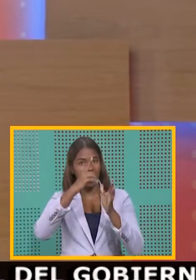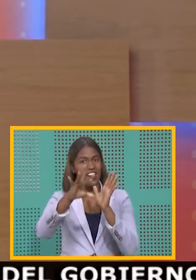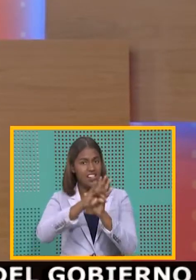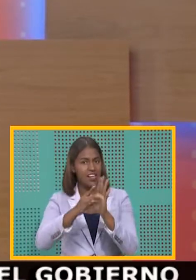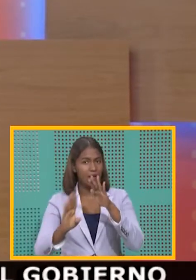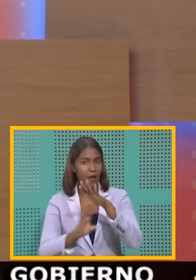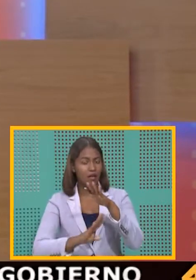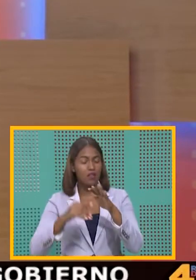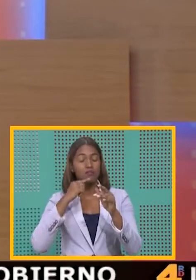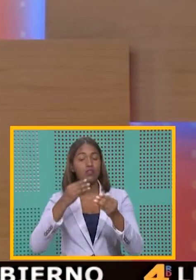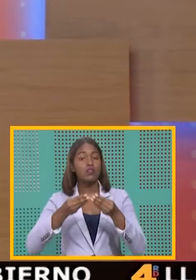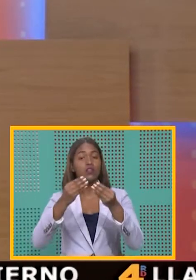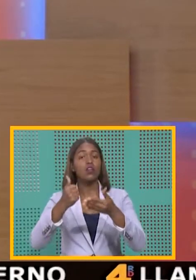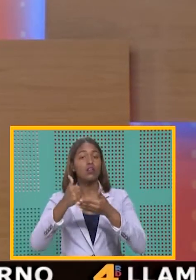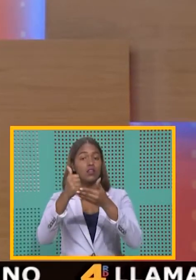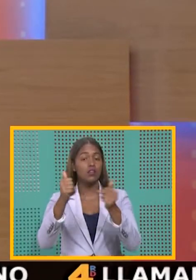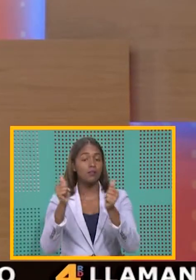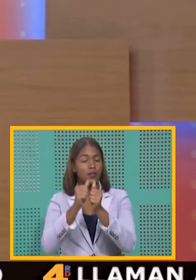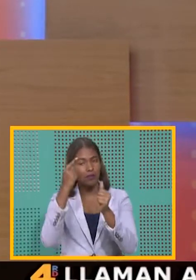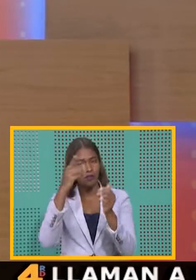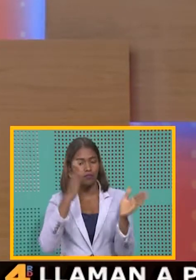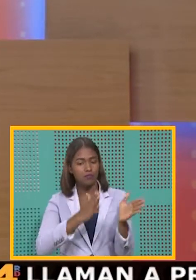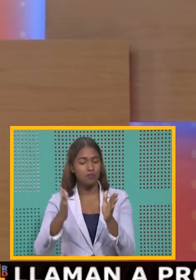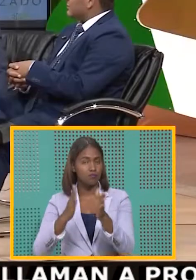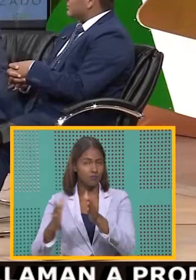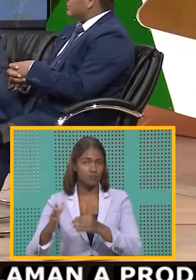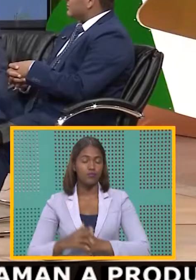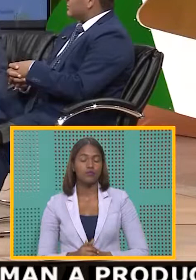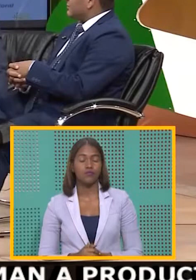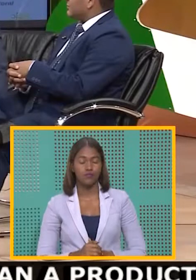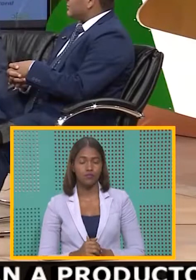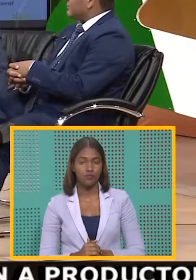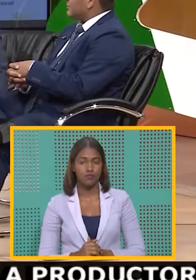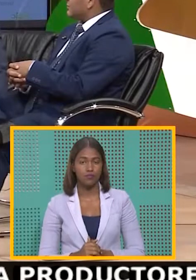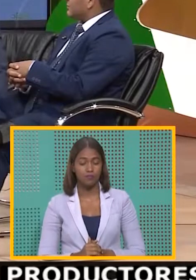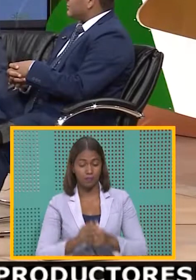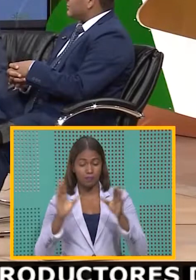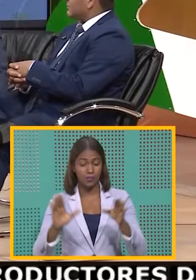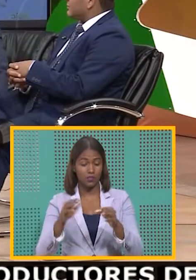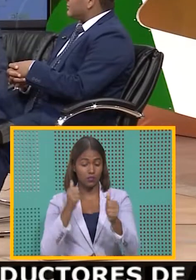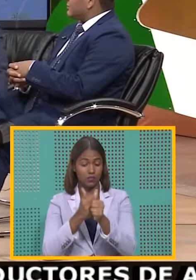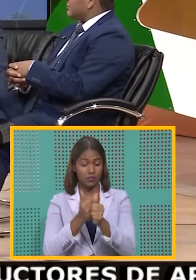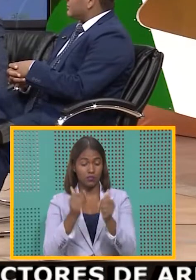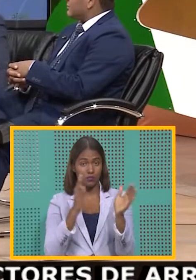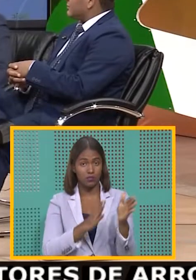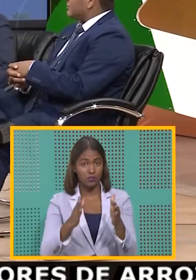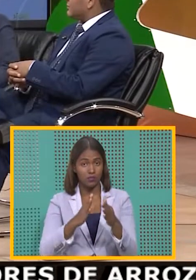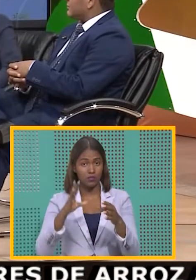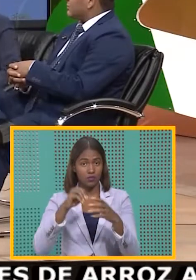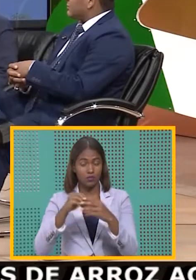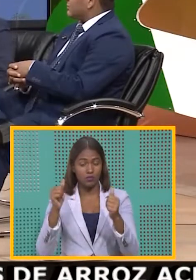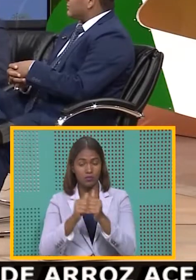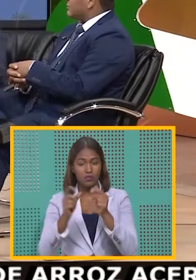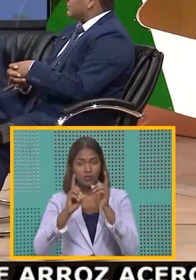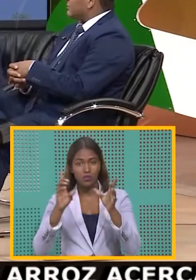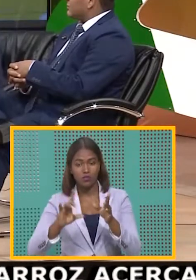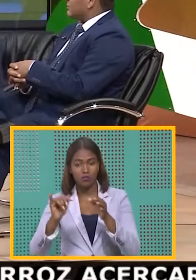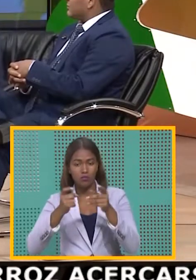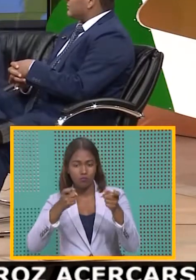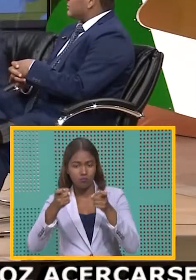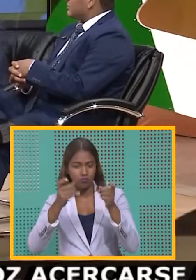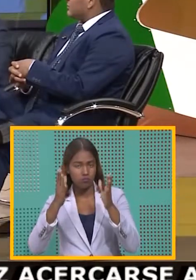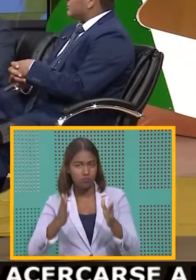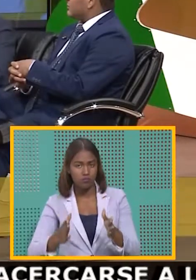una fuente de garantía del proceso. Llevar a cabo este proceso bajo la dirección y la